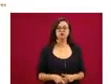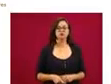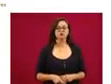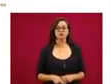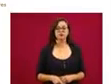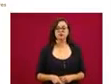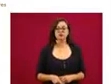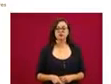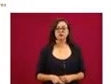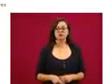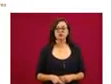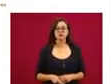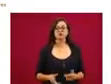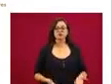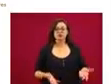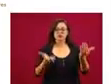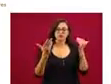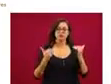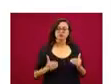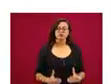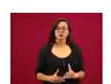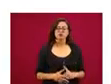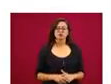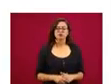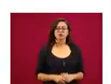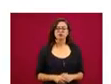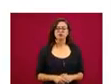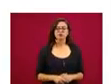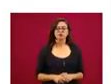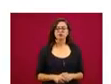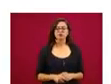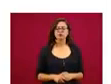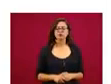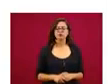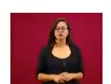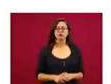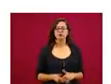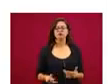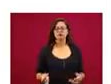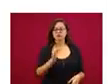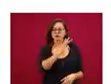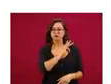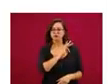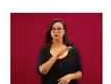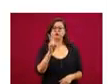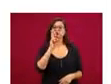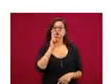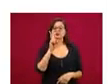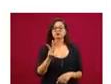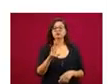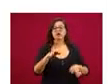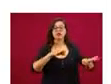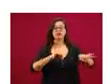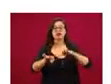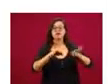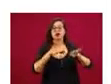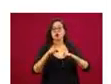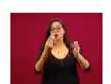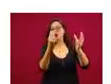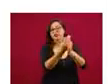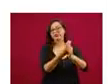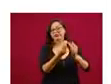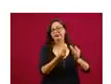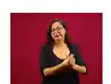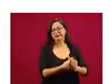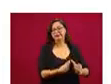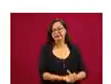mujeres. Veamos la siguiente diapositiva. Aquí tenemos la distribución por tipo de profesión o actividad